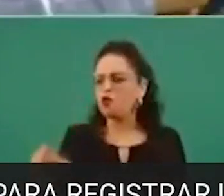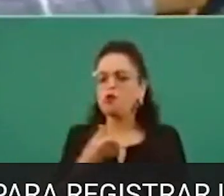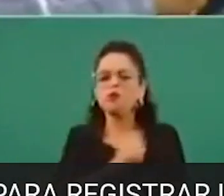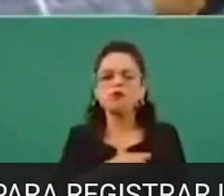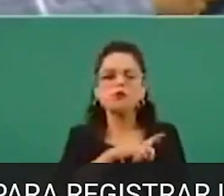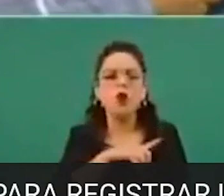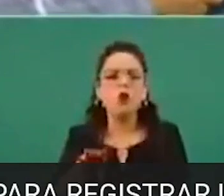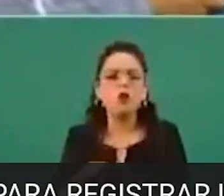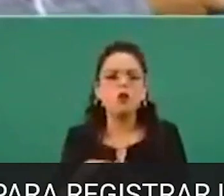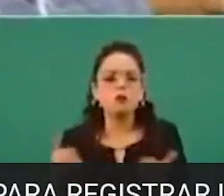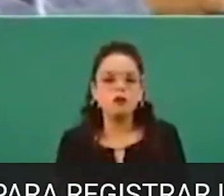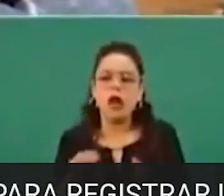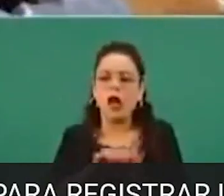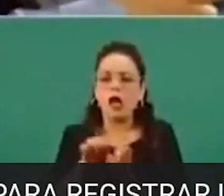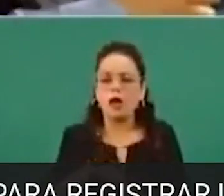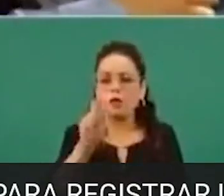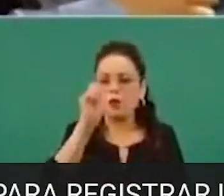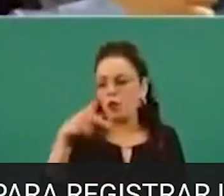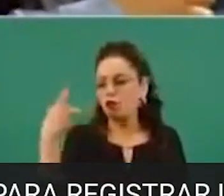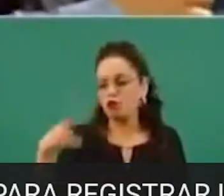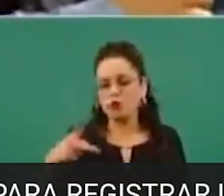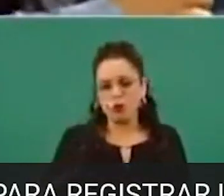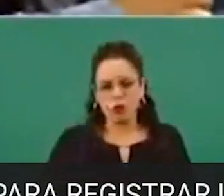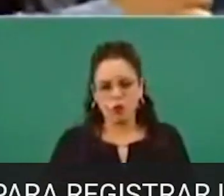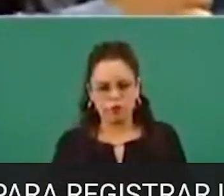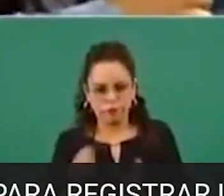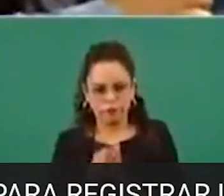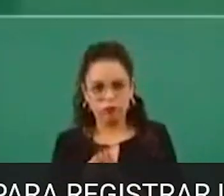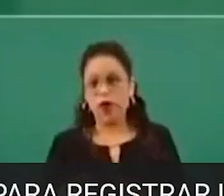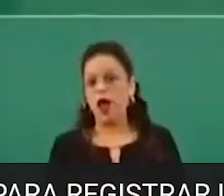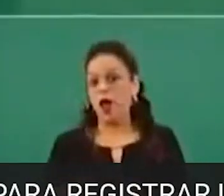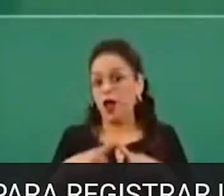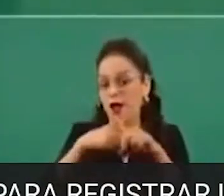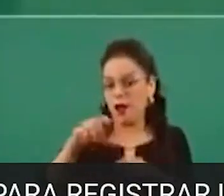como el caso de la historia de alergias, y después con